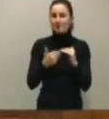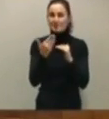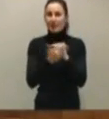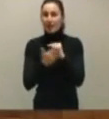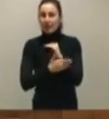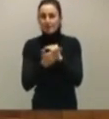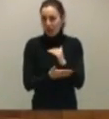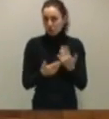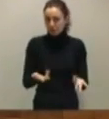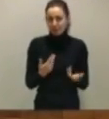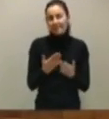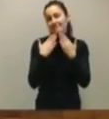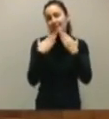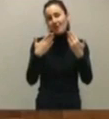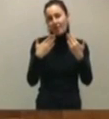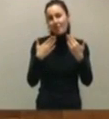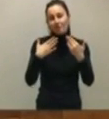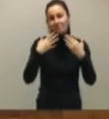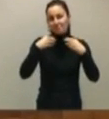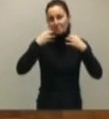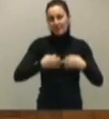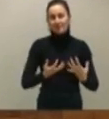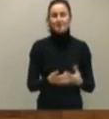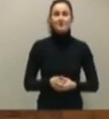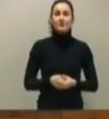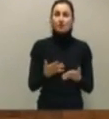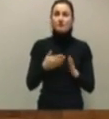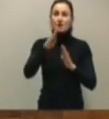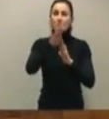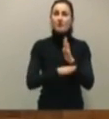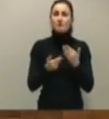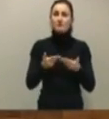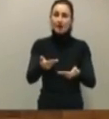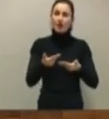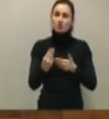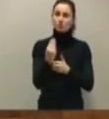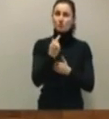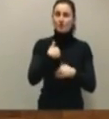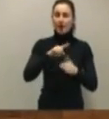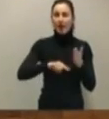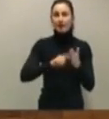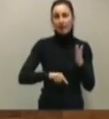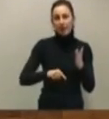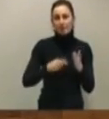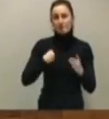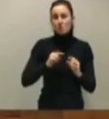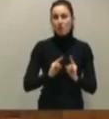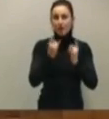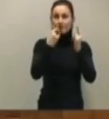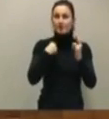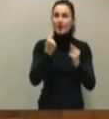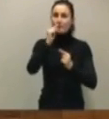mentados reiteradamente, con lo cual se lo agradezco vivamente. Y los programas de ayuda al alquiler de la vivienda aparecen recogidos